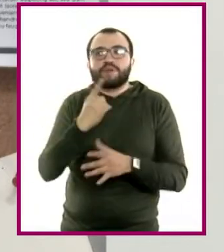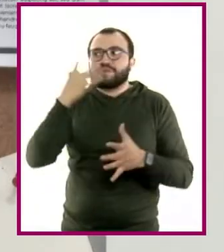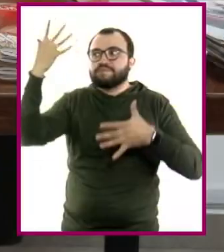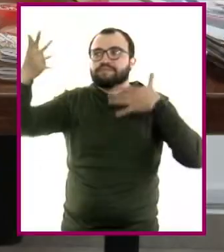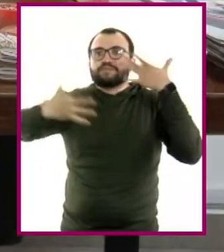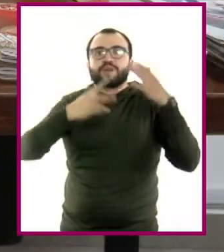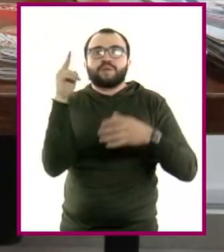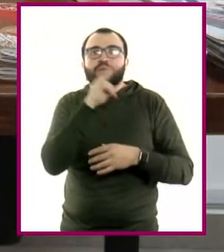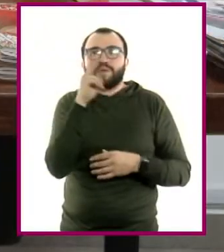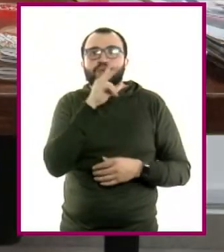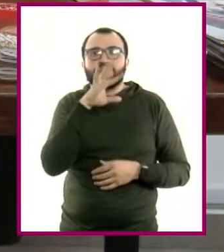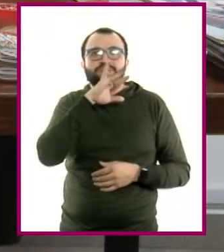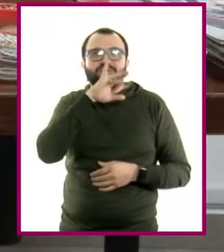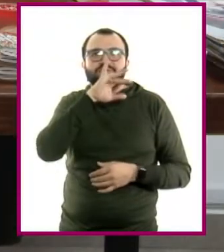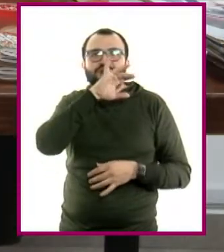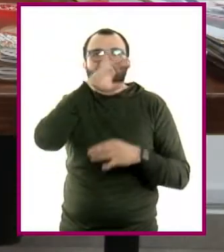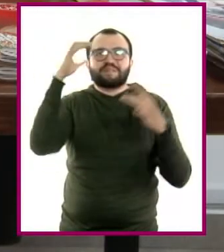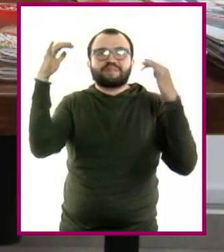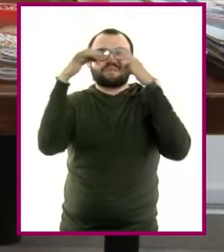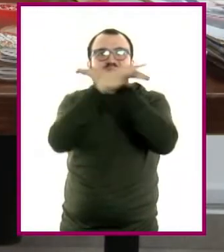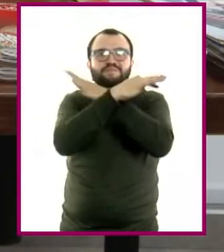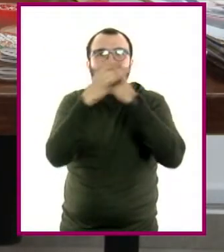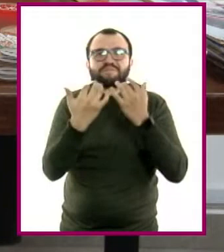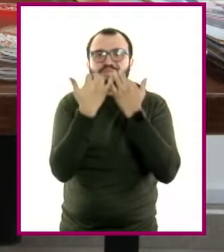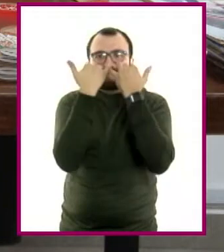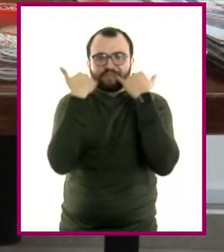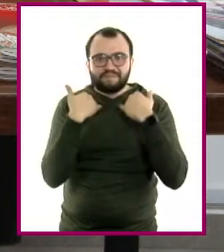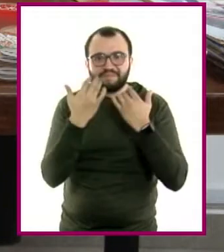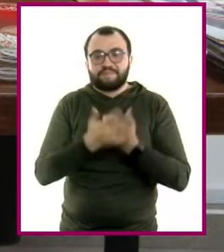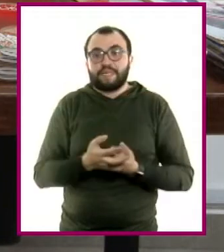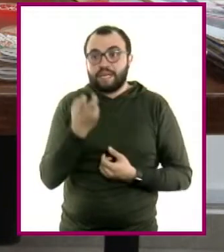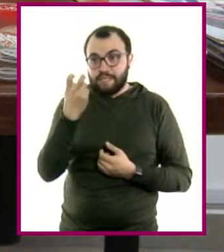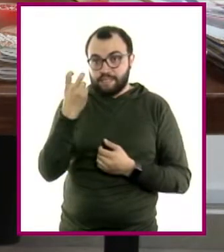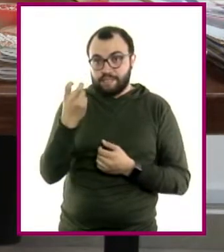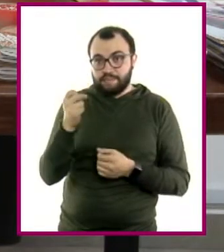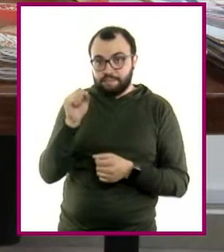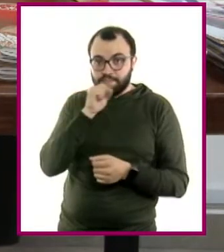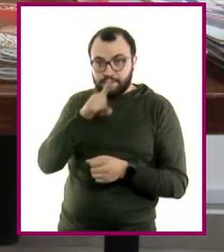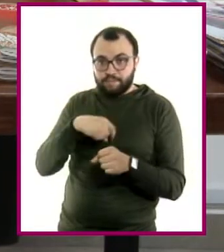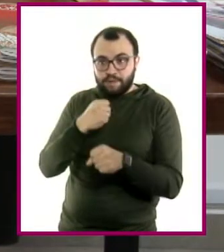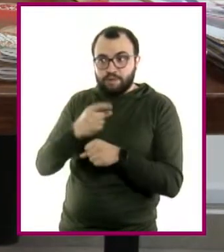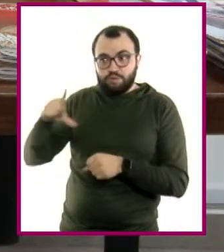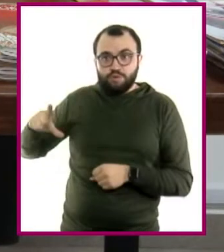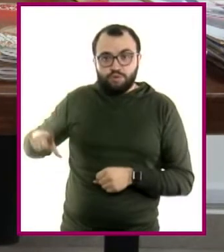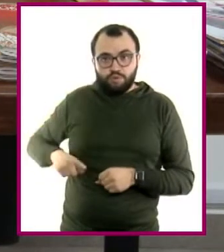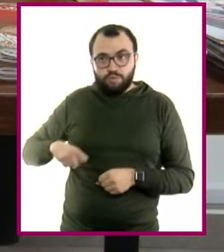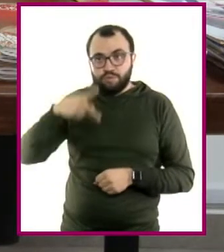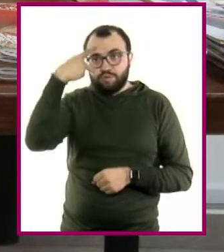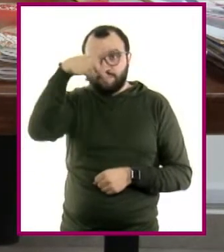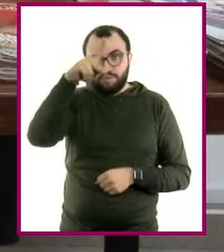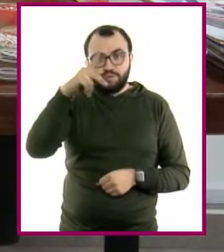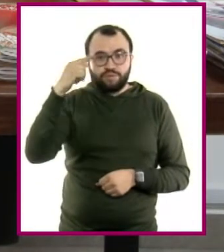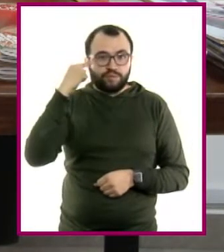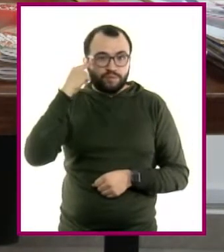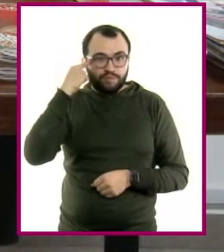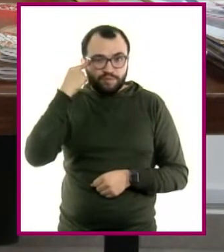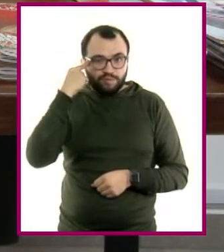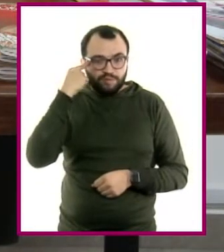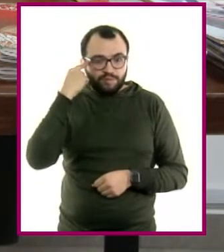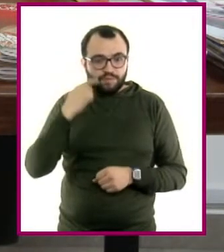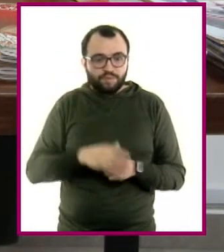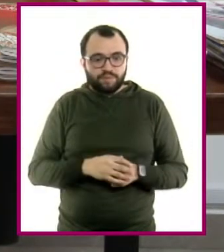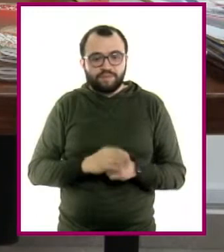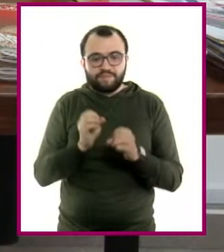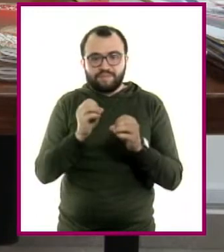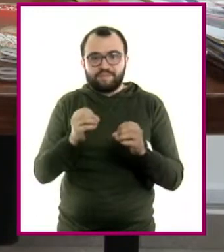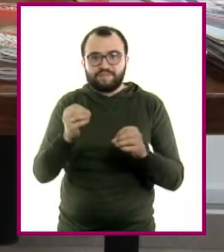aire. Sí, de hecho, en ese mismo año, el gobierno de China anunció durante la cumbre COP15 una